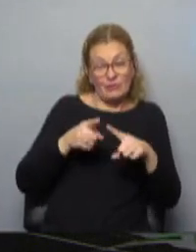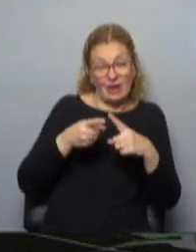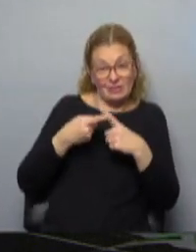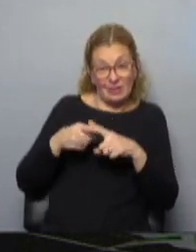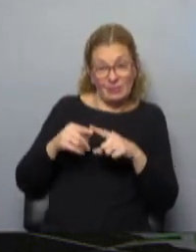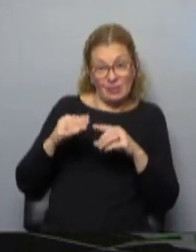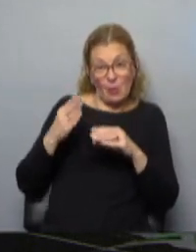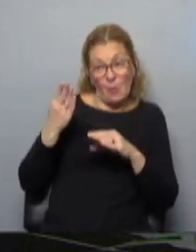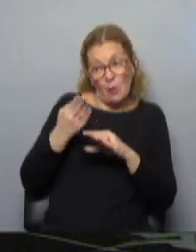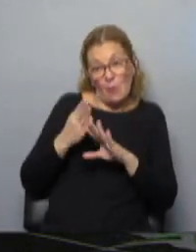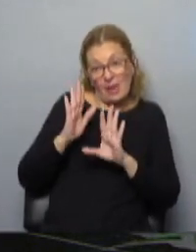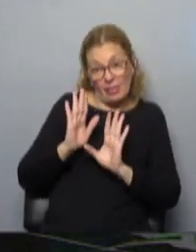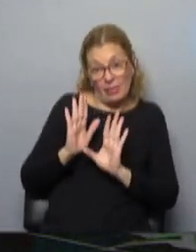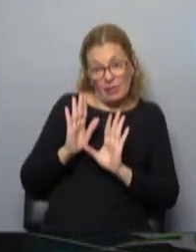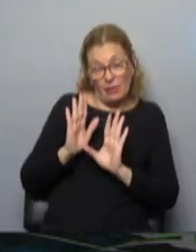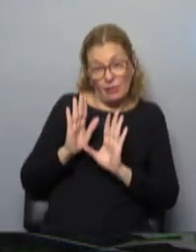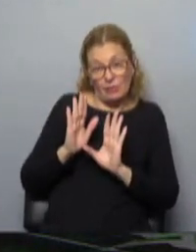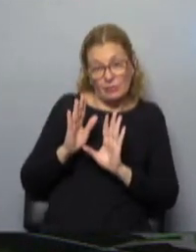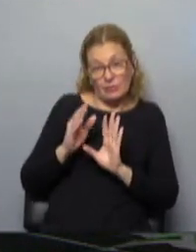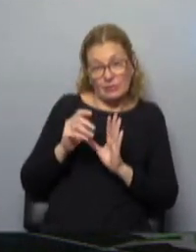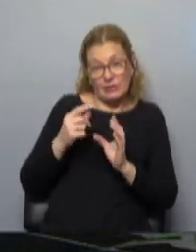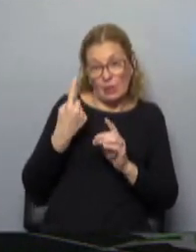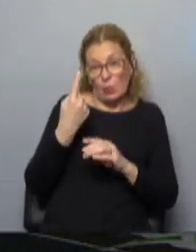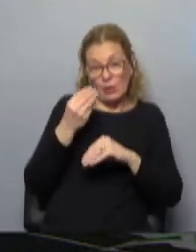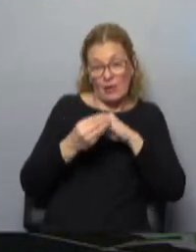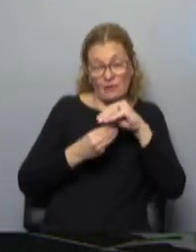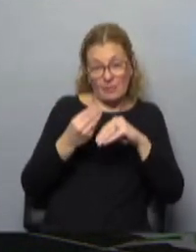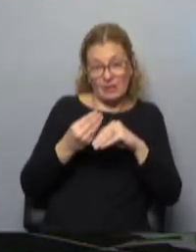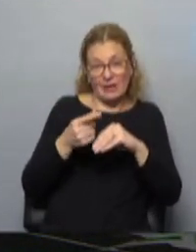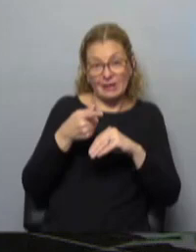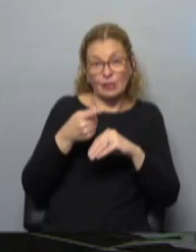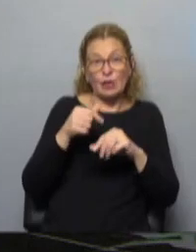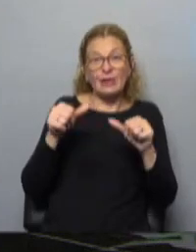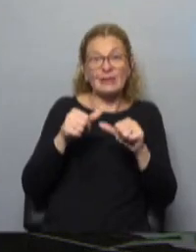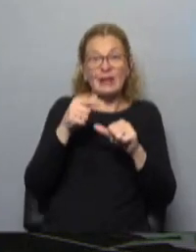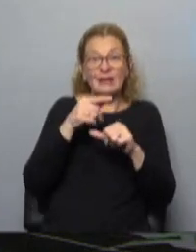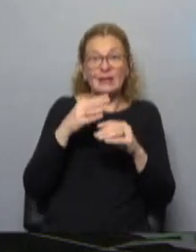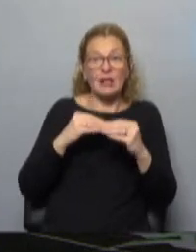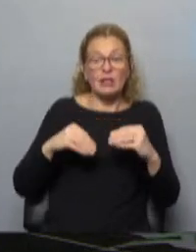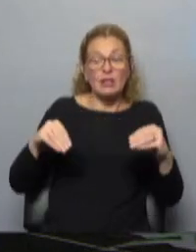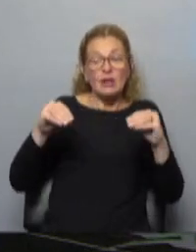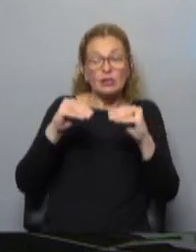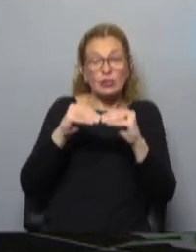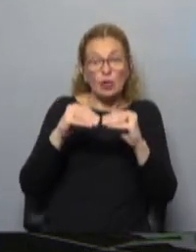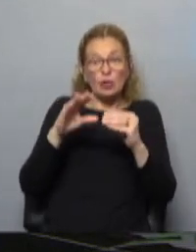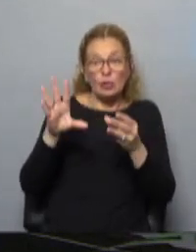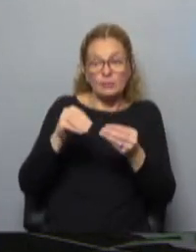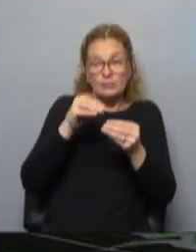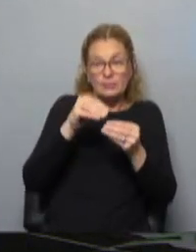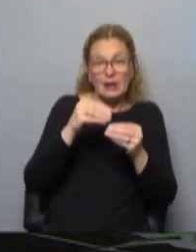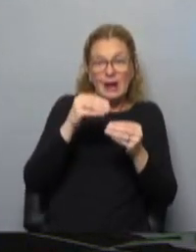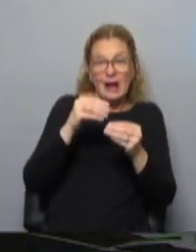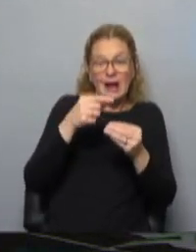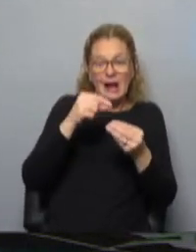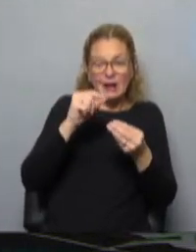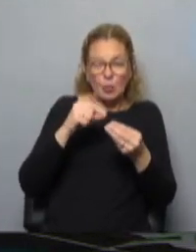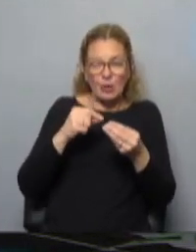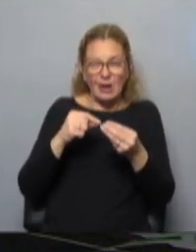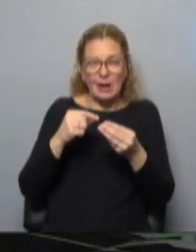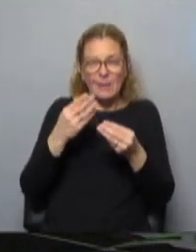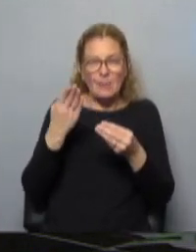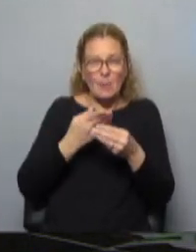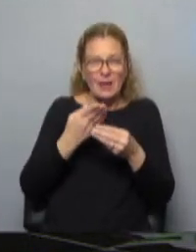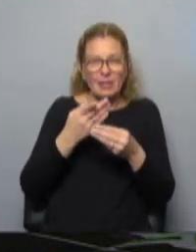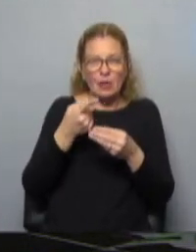promedio ponderado si del consumo de una familia tipo ak lo que se hace es de todos los productos que se recogen se calcula justamente los promedios